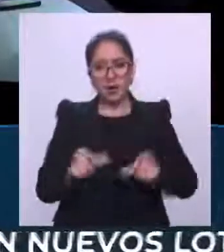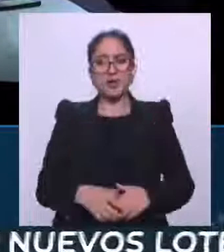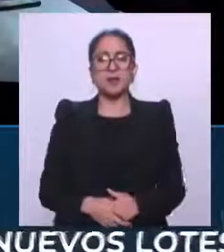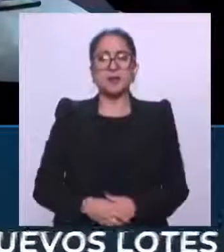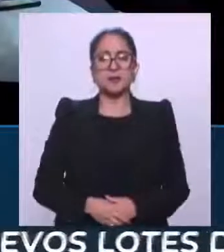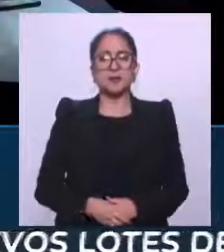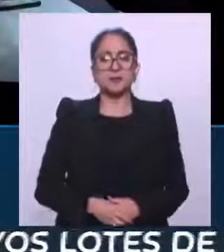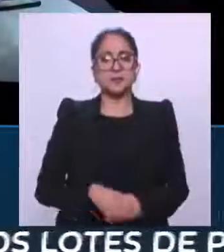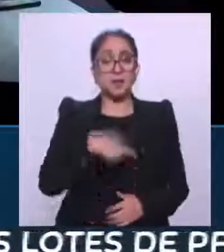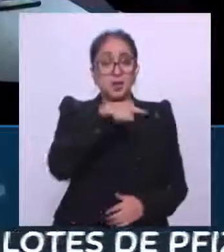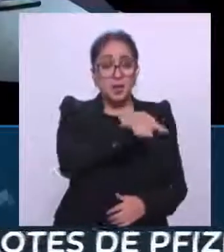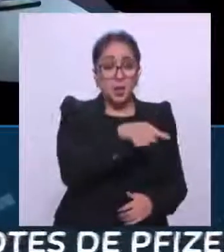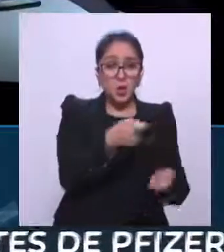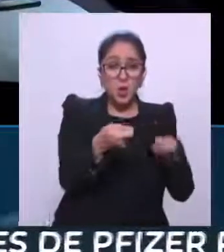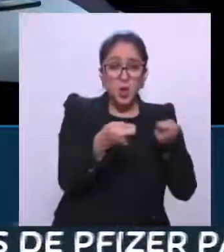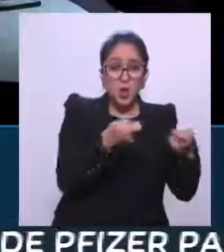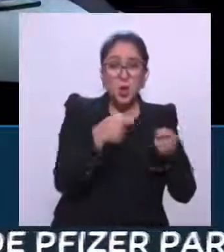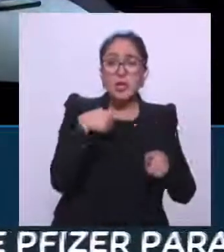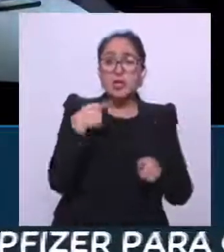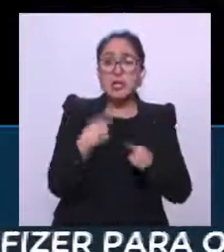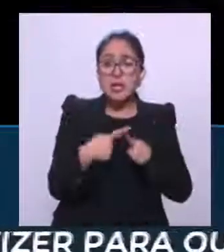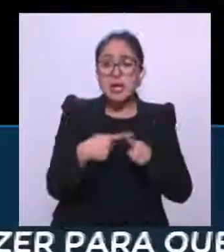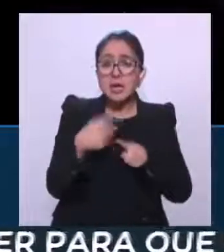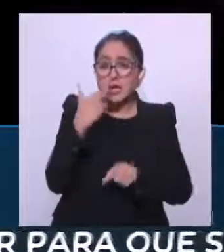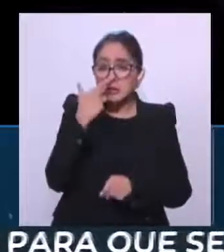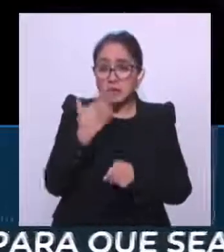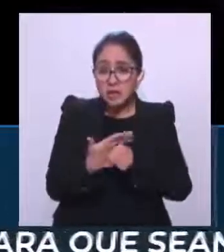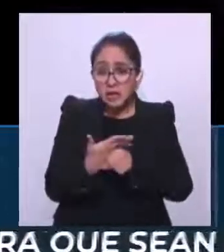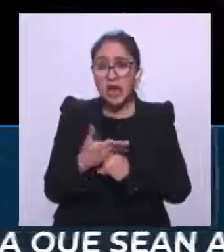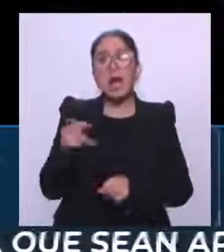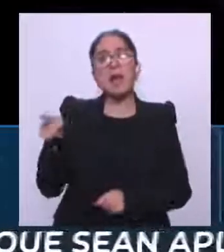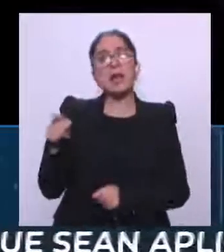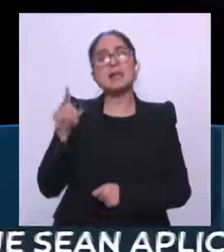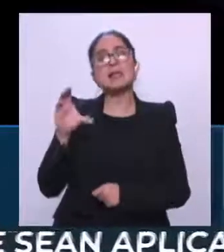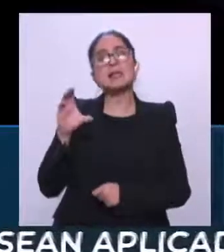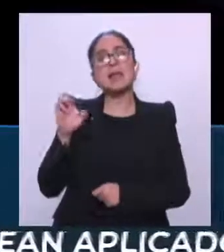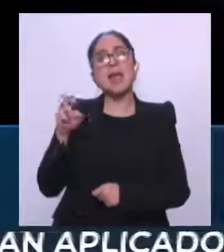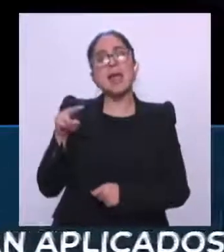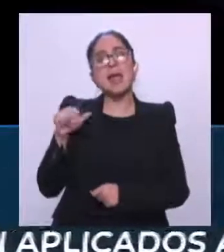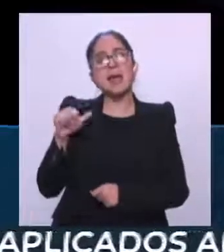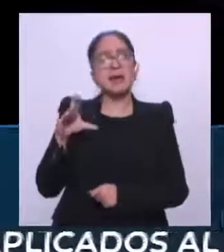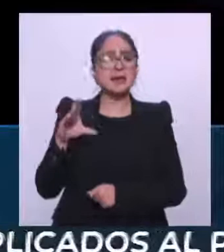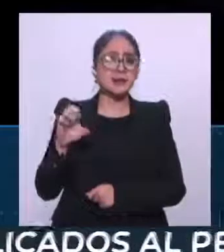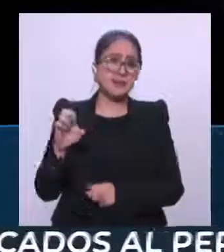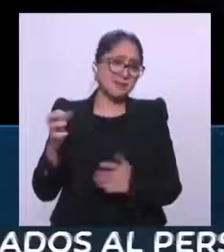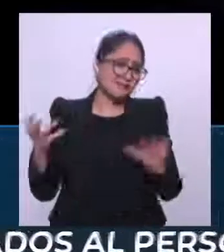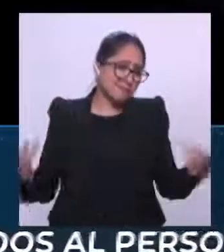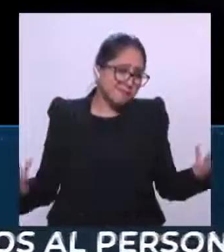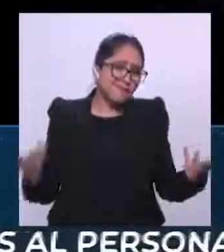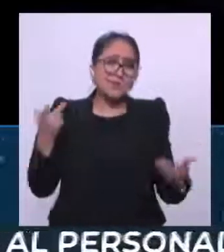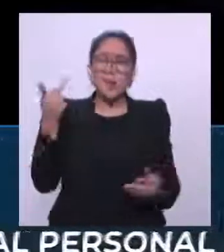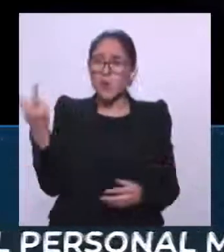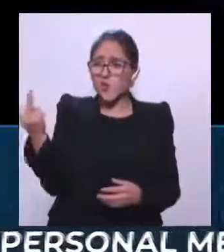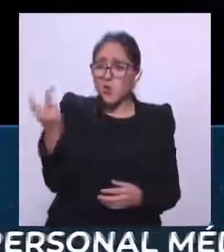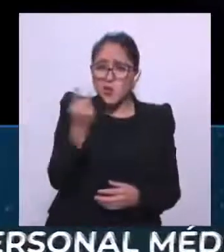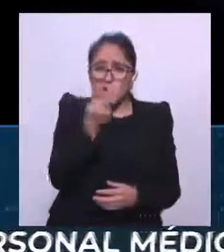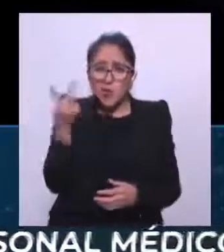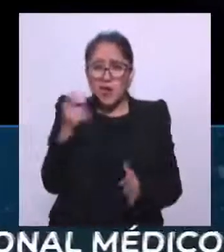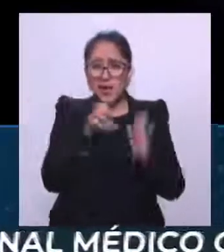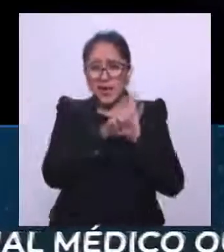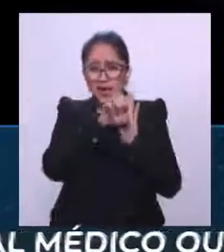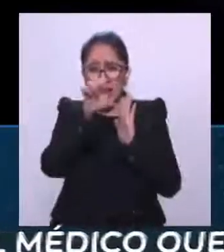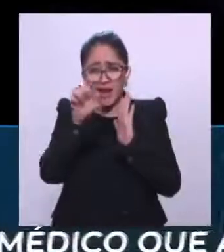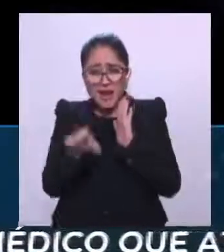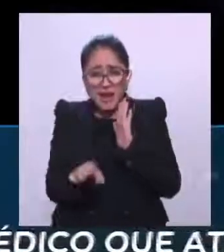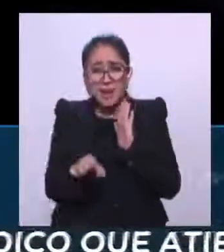de CENACE. CENACE. Y me parece inviable que suceda que un